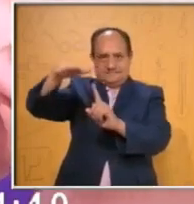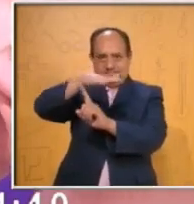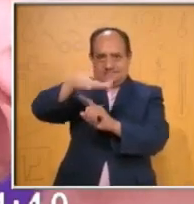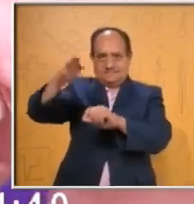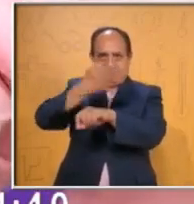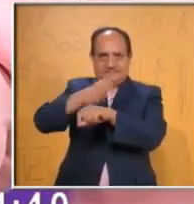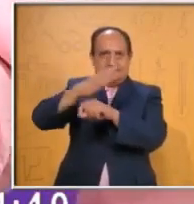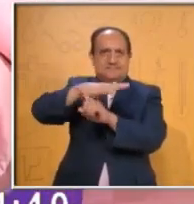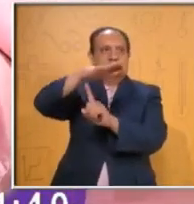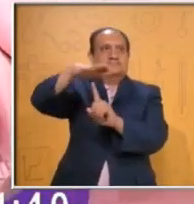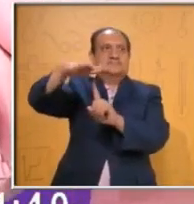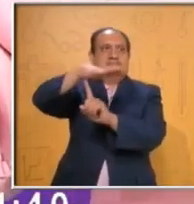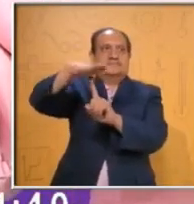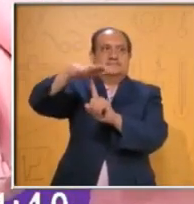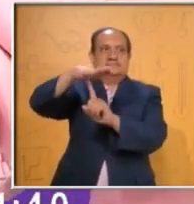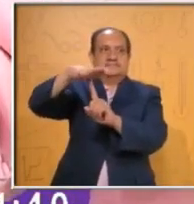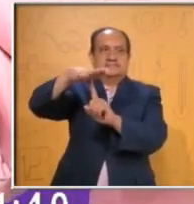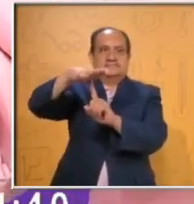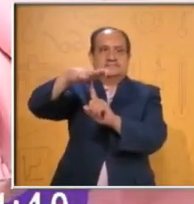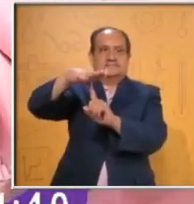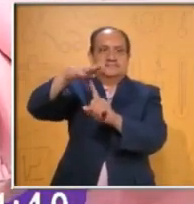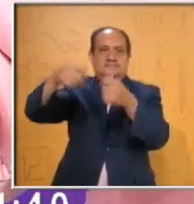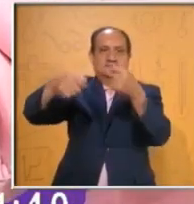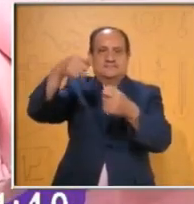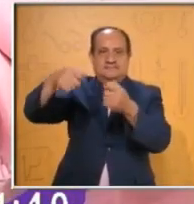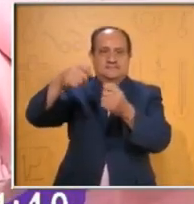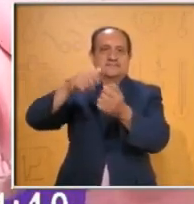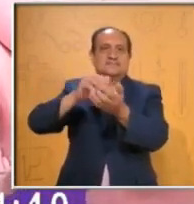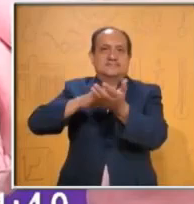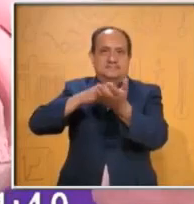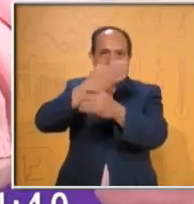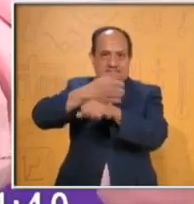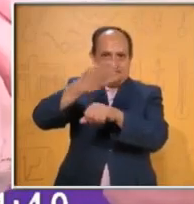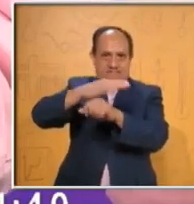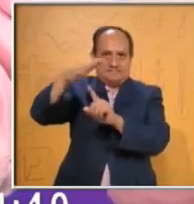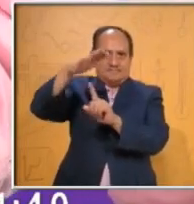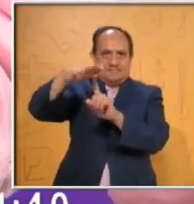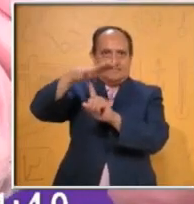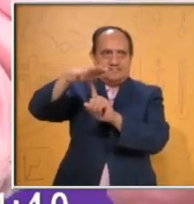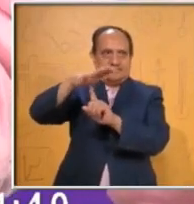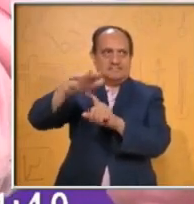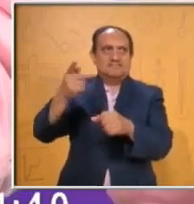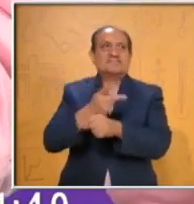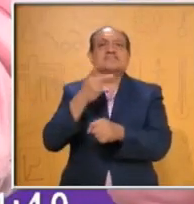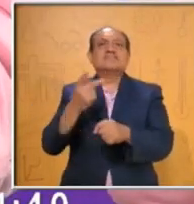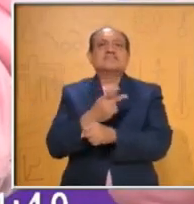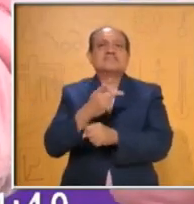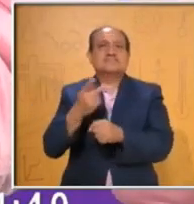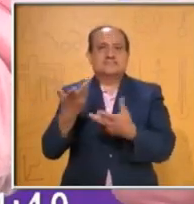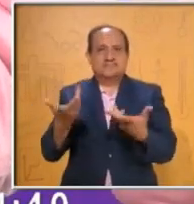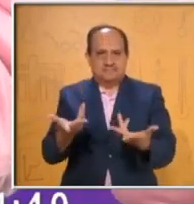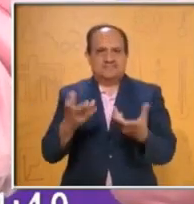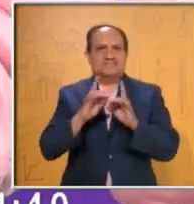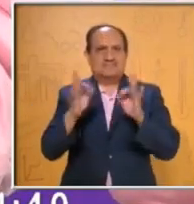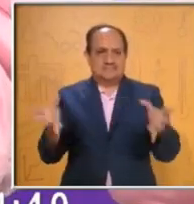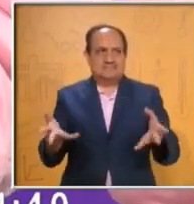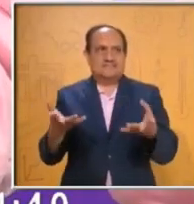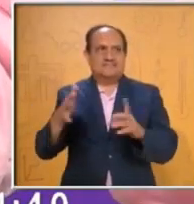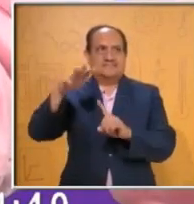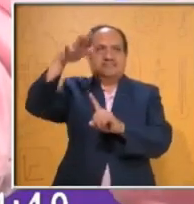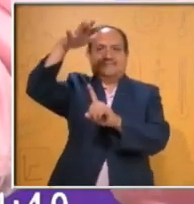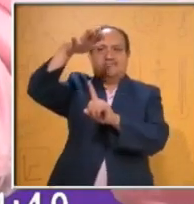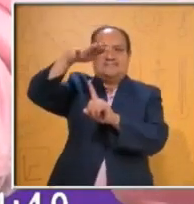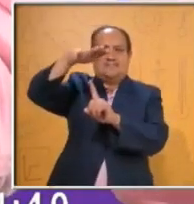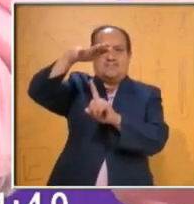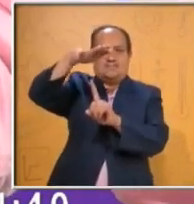sobre la tira del cartón forrado de aluminio, como lo dijimos. ¿Qué está pasando, profe Ricky? Bueno, pues aquí